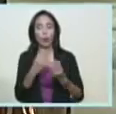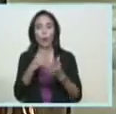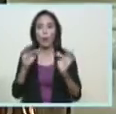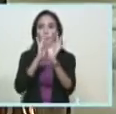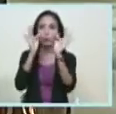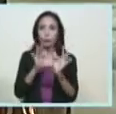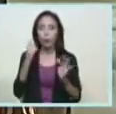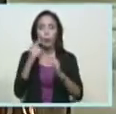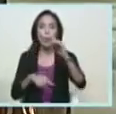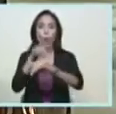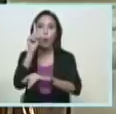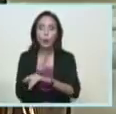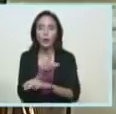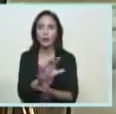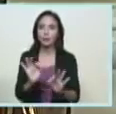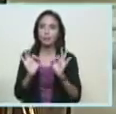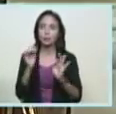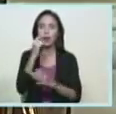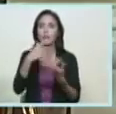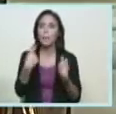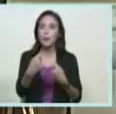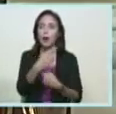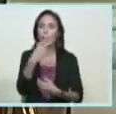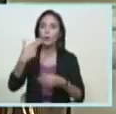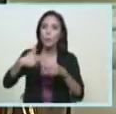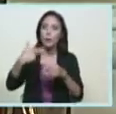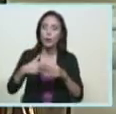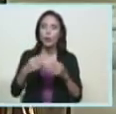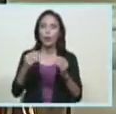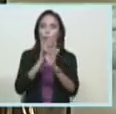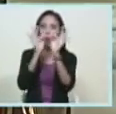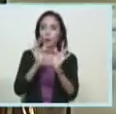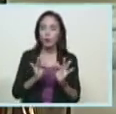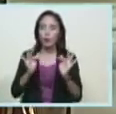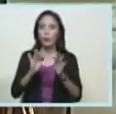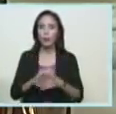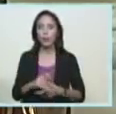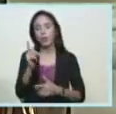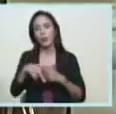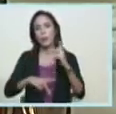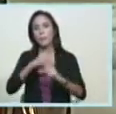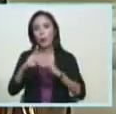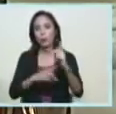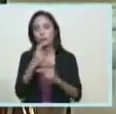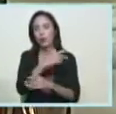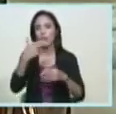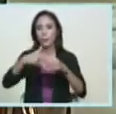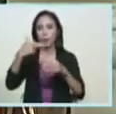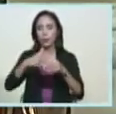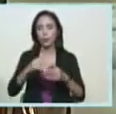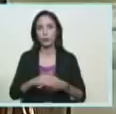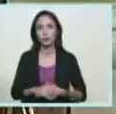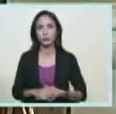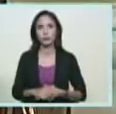única y exclusivamente del precio petrolero y de la producción petrolera